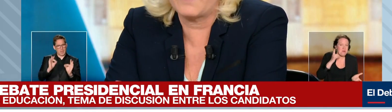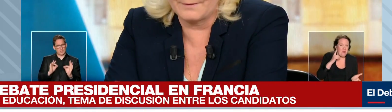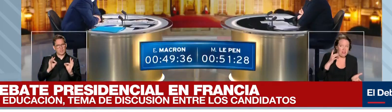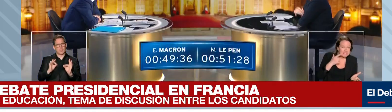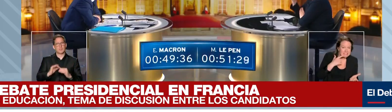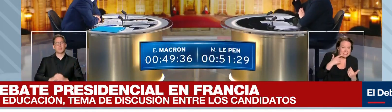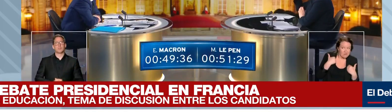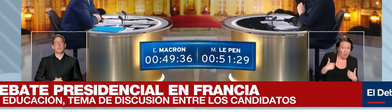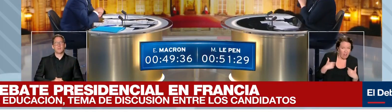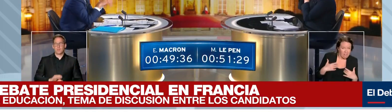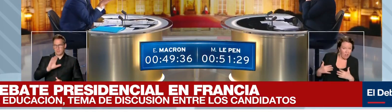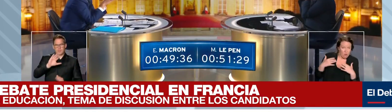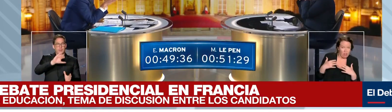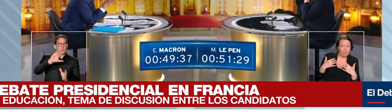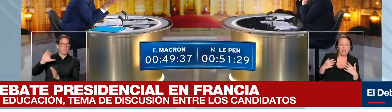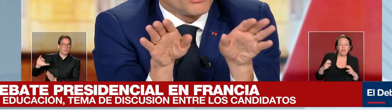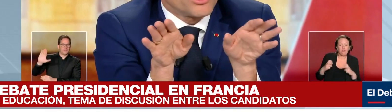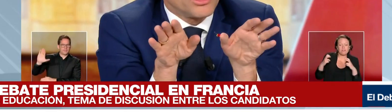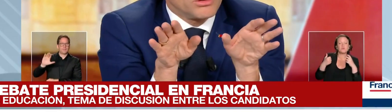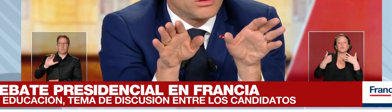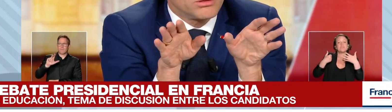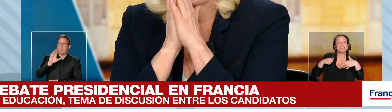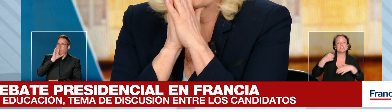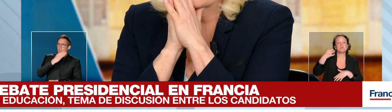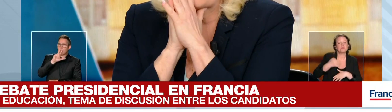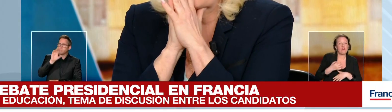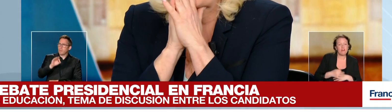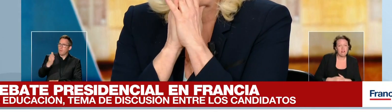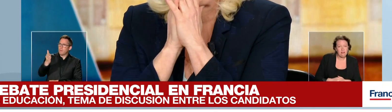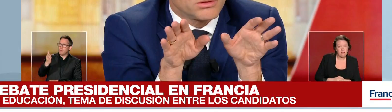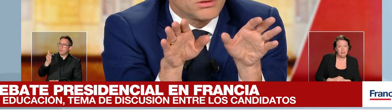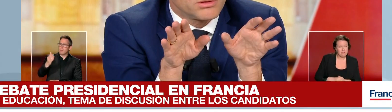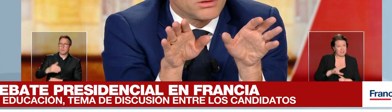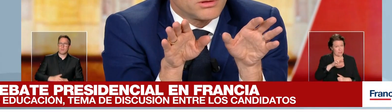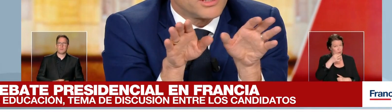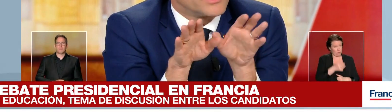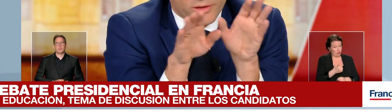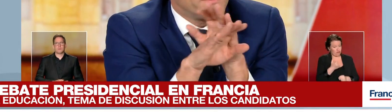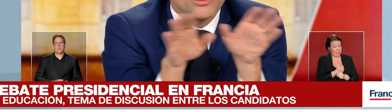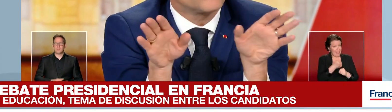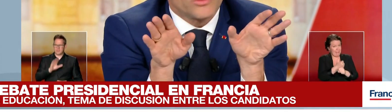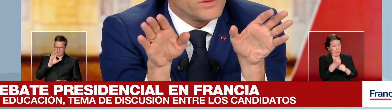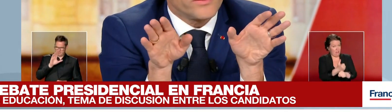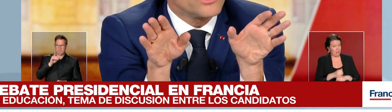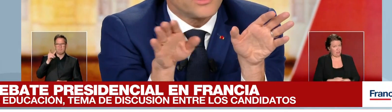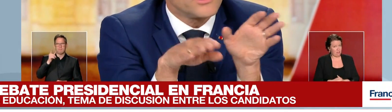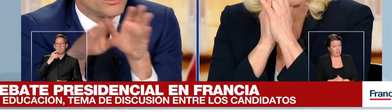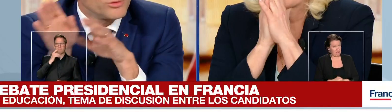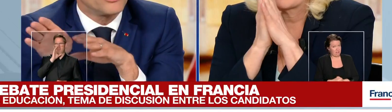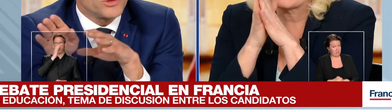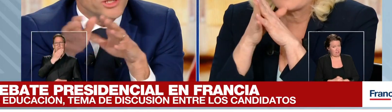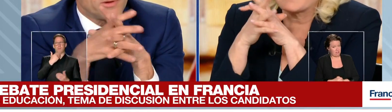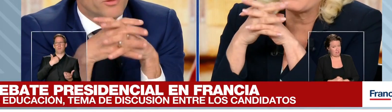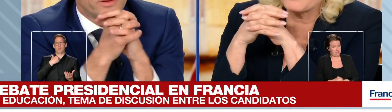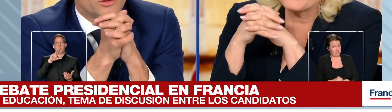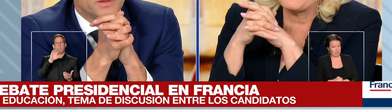más. Casi 16% más al final del mandato. Son 3% anual. Entonces, no es para